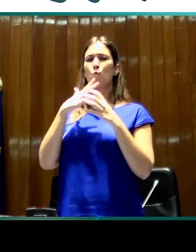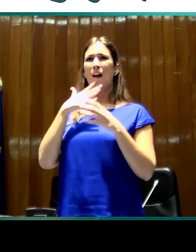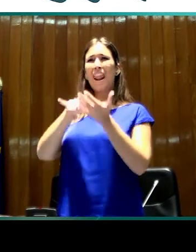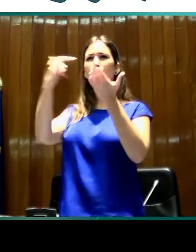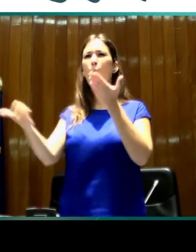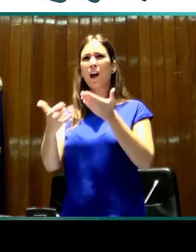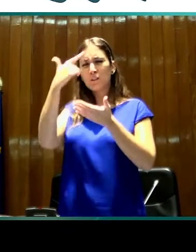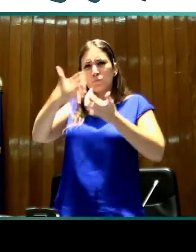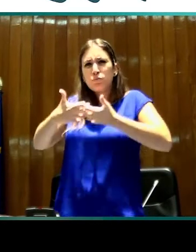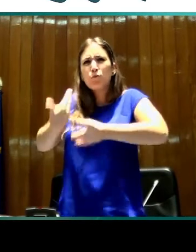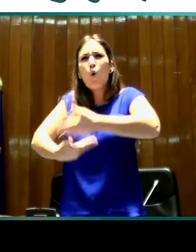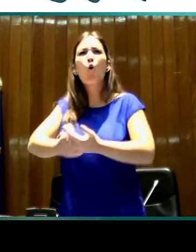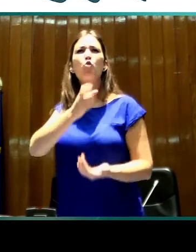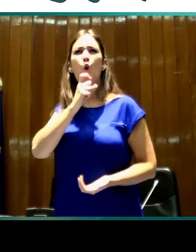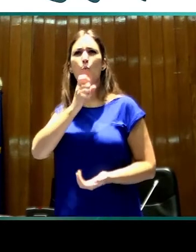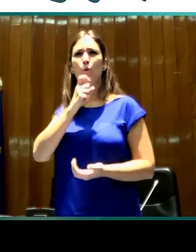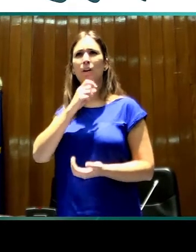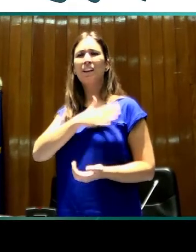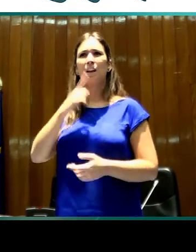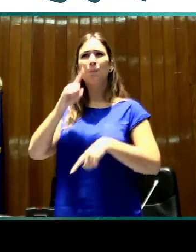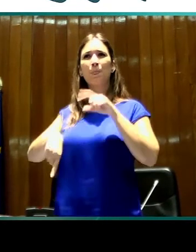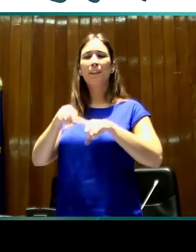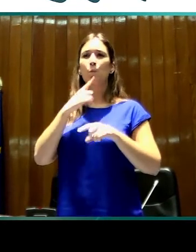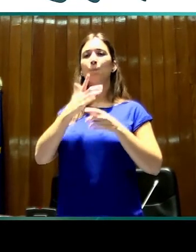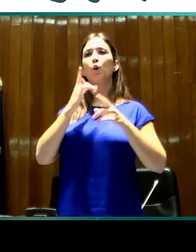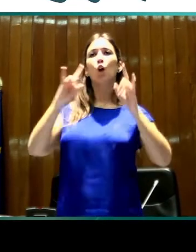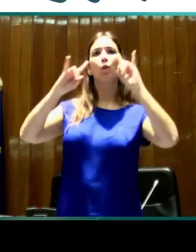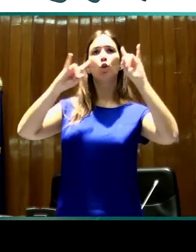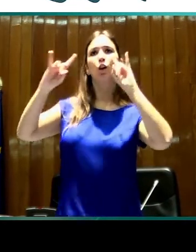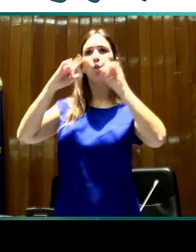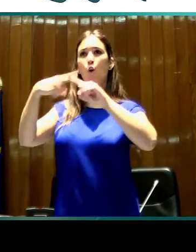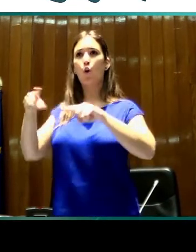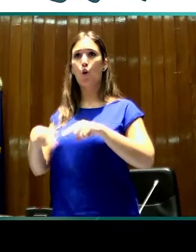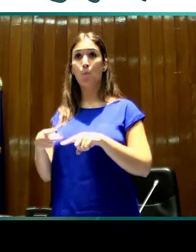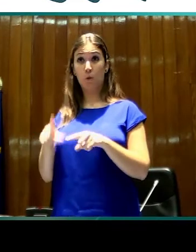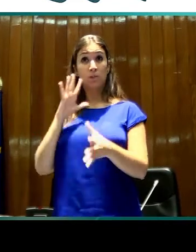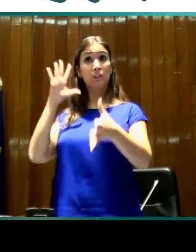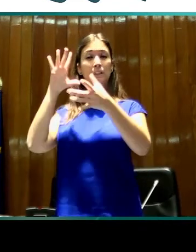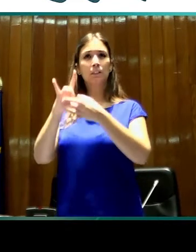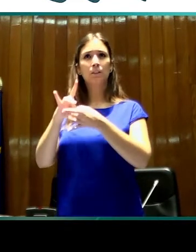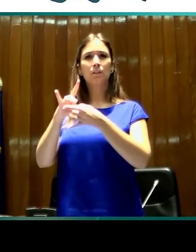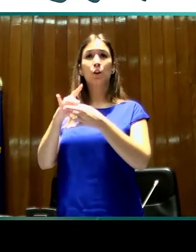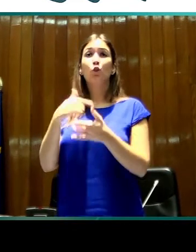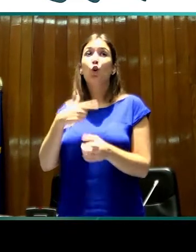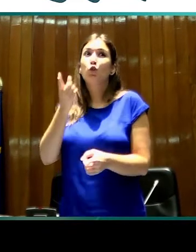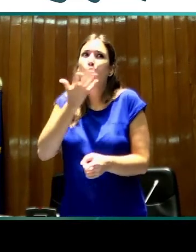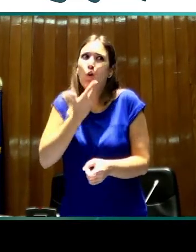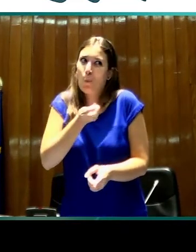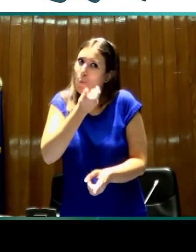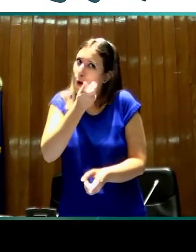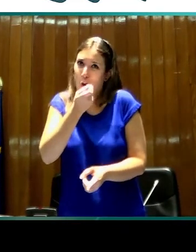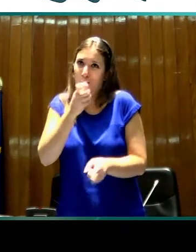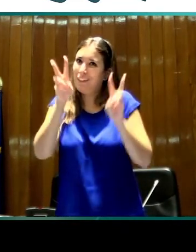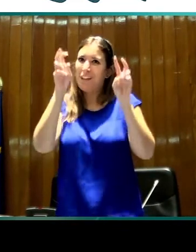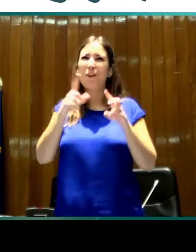cómo a través de una cadena de sonidos entendemos una idea, Yo solo conozco un poquito lo de la